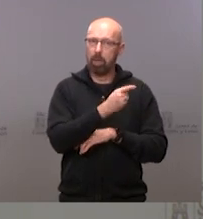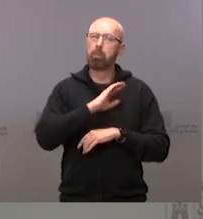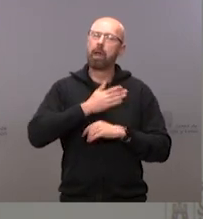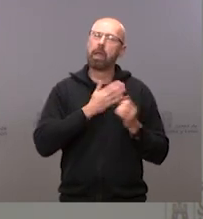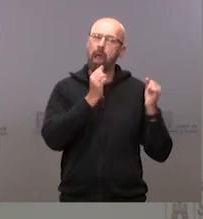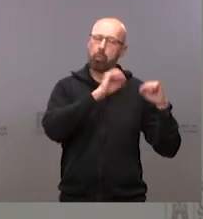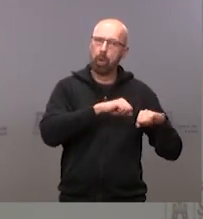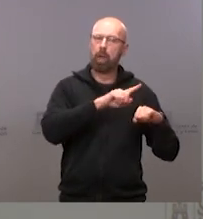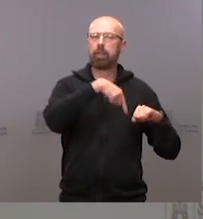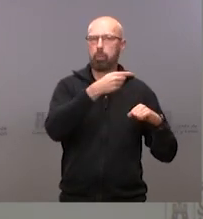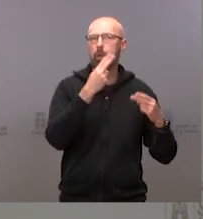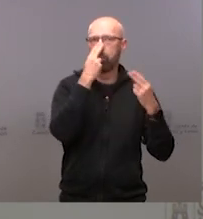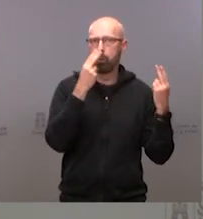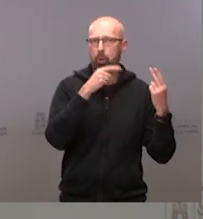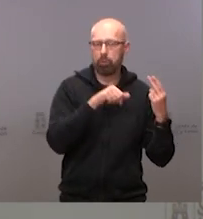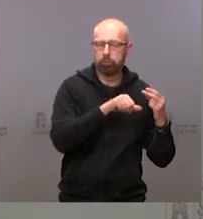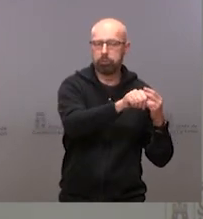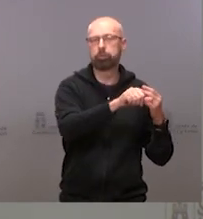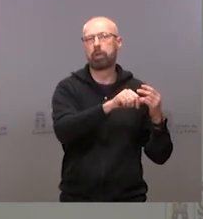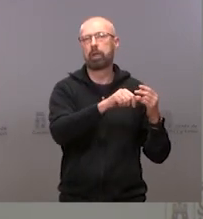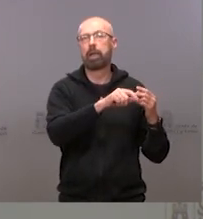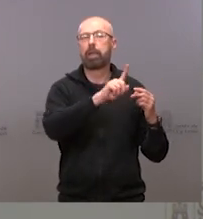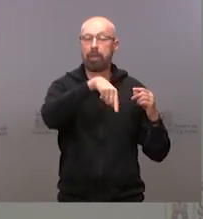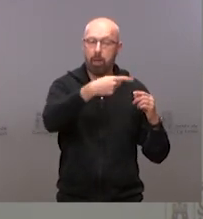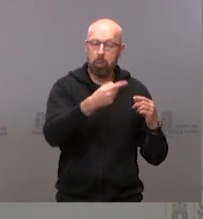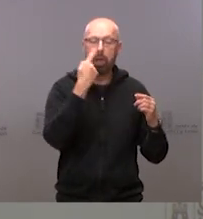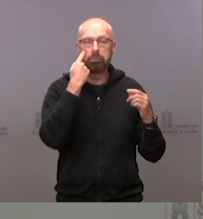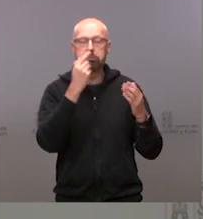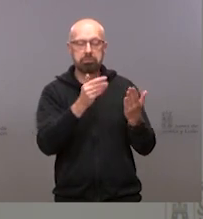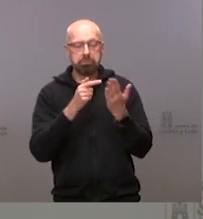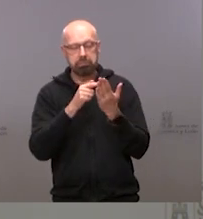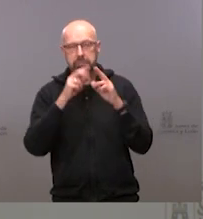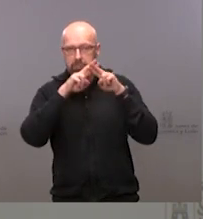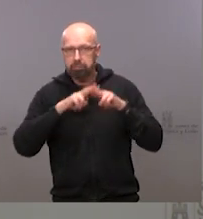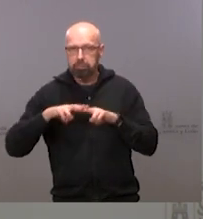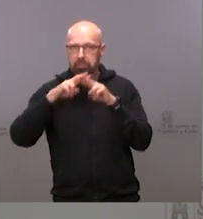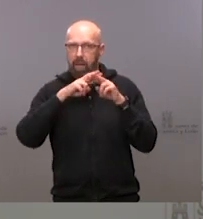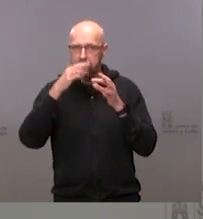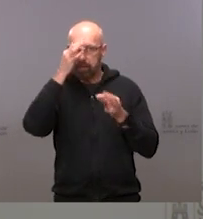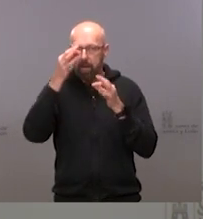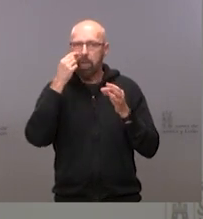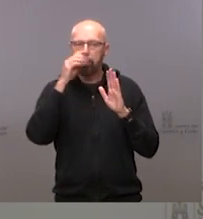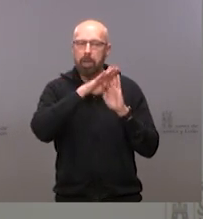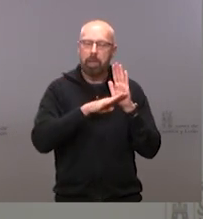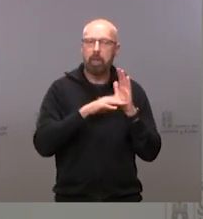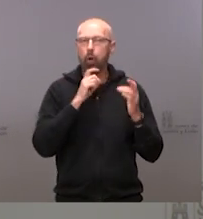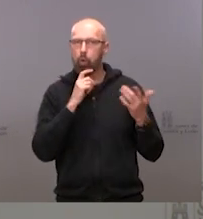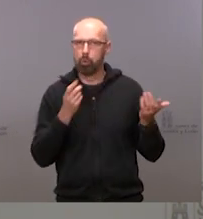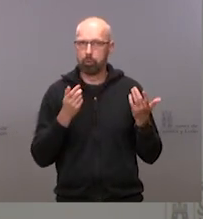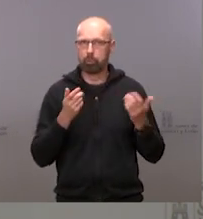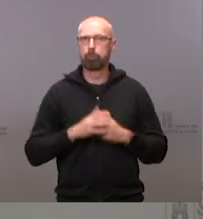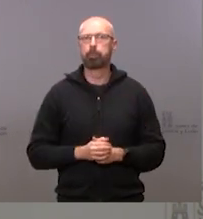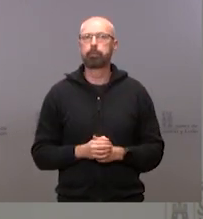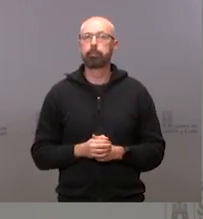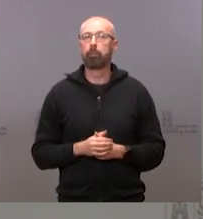posterioridad y analizaremos con detalle y por supuesto se analizarán esas medidas por parte del gobierno de